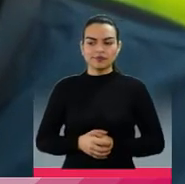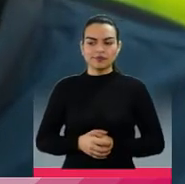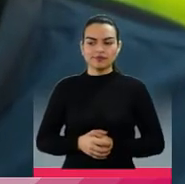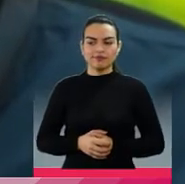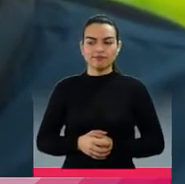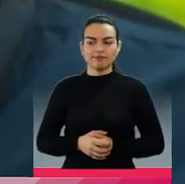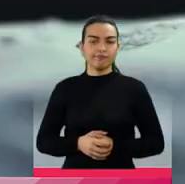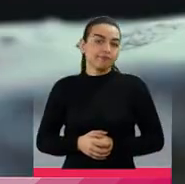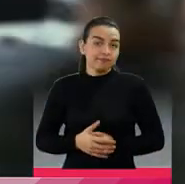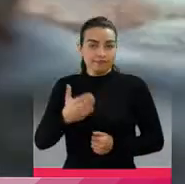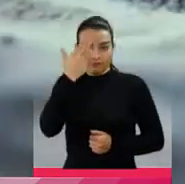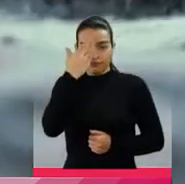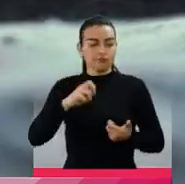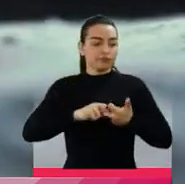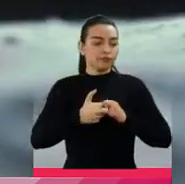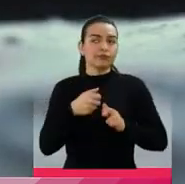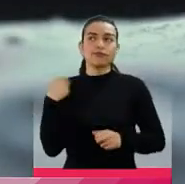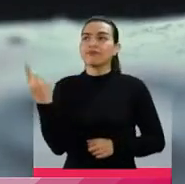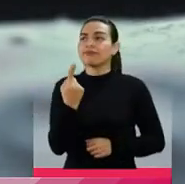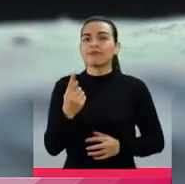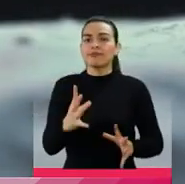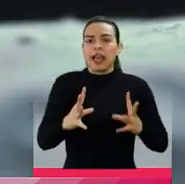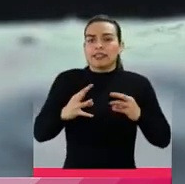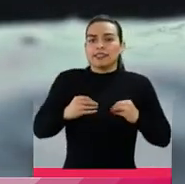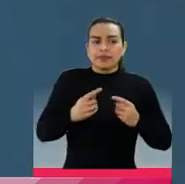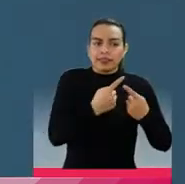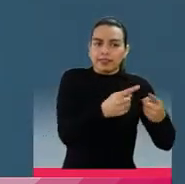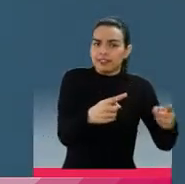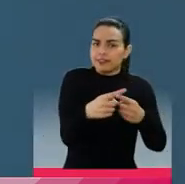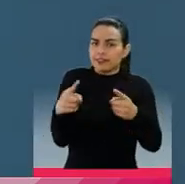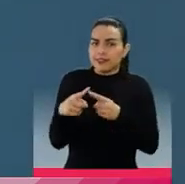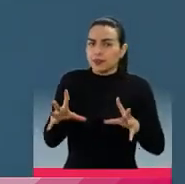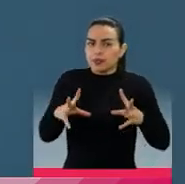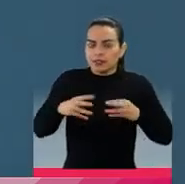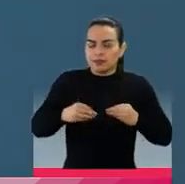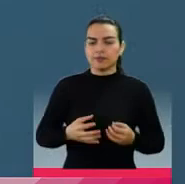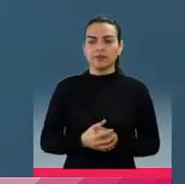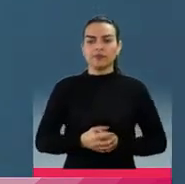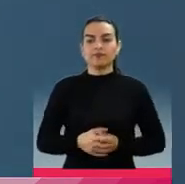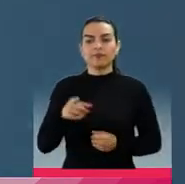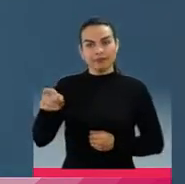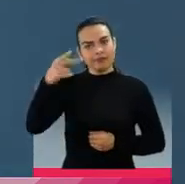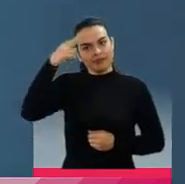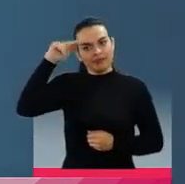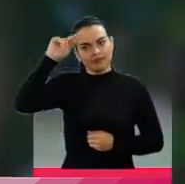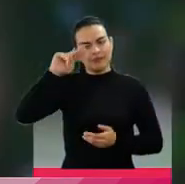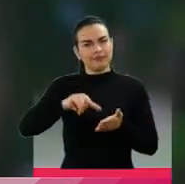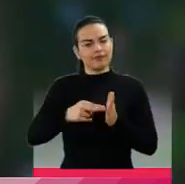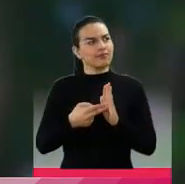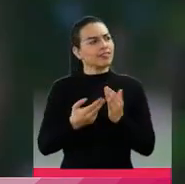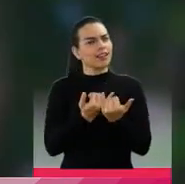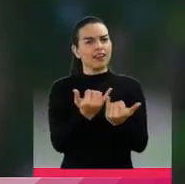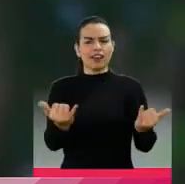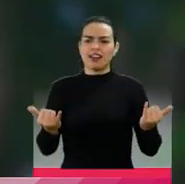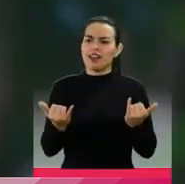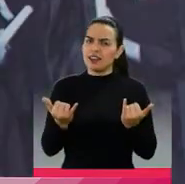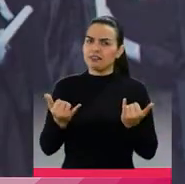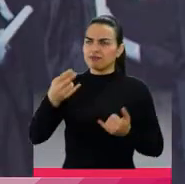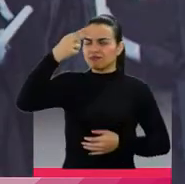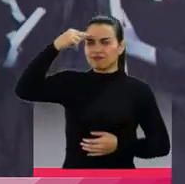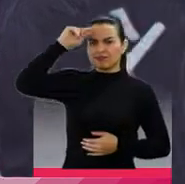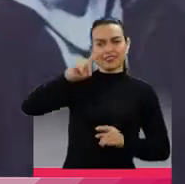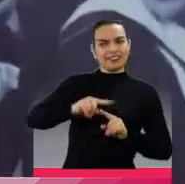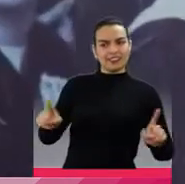somos diferentes. Un recorrido por su particular forma de interpretar la realidad. Su mirada del mundo